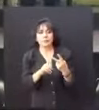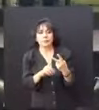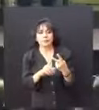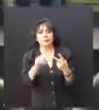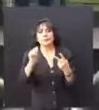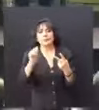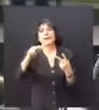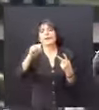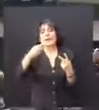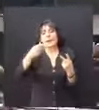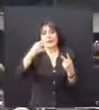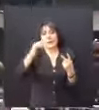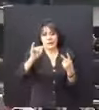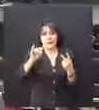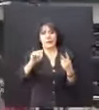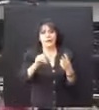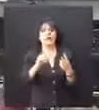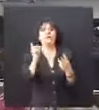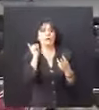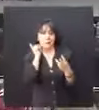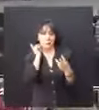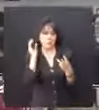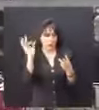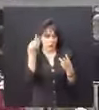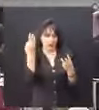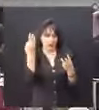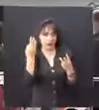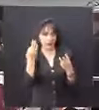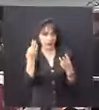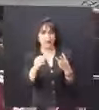Anaís Burgos, diputada federal.